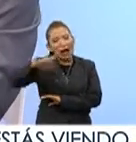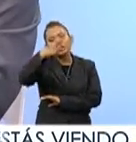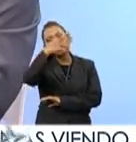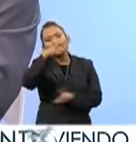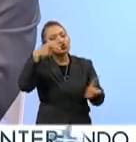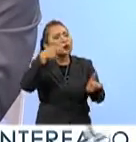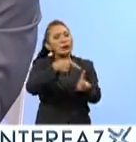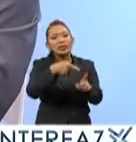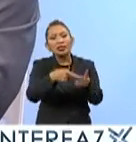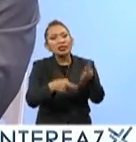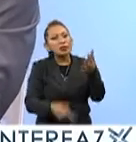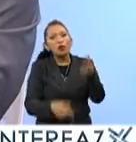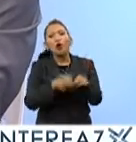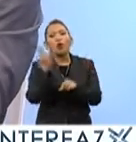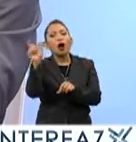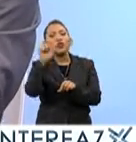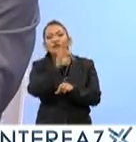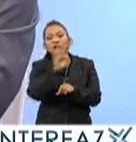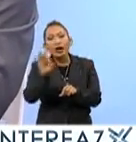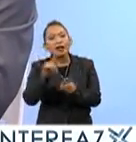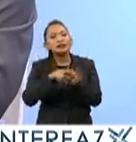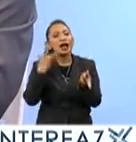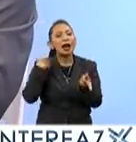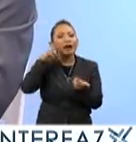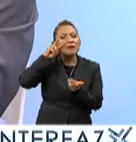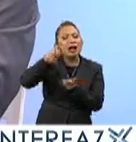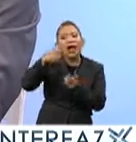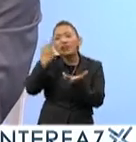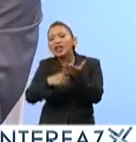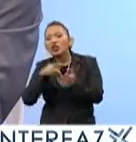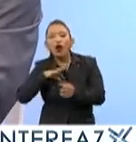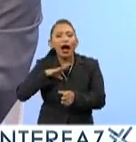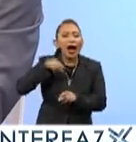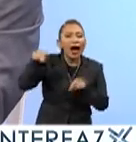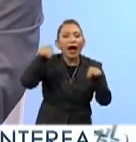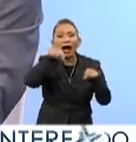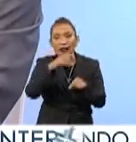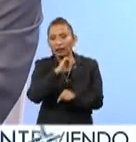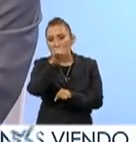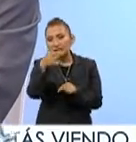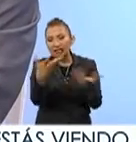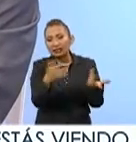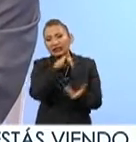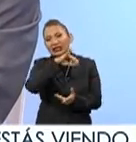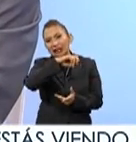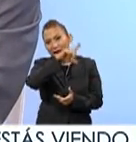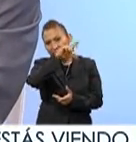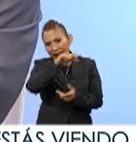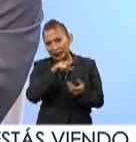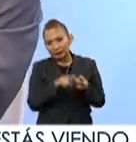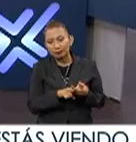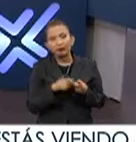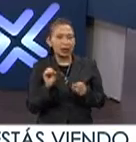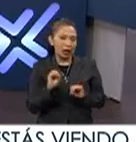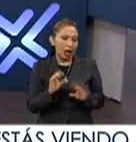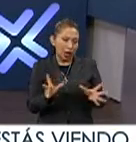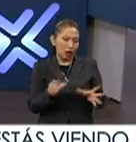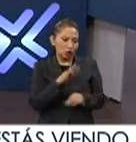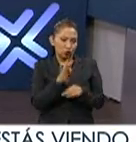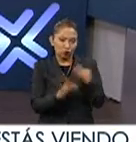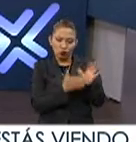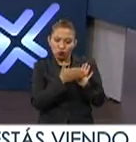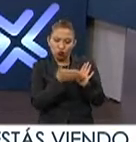sus objetivos, cuándo va a ser, qué vamos a poder encontrar, y después hablamos un poco de lo que hace el INALI, y por supuesto